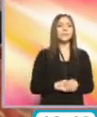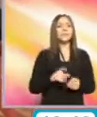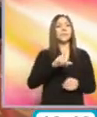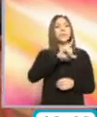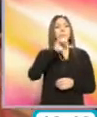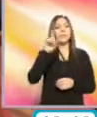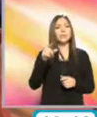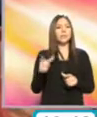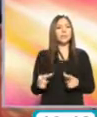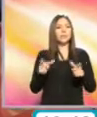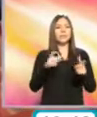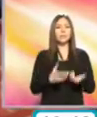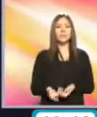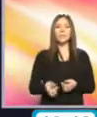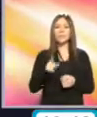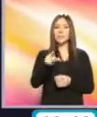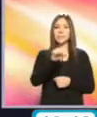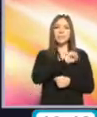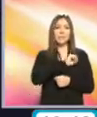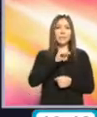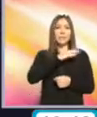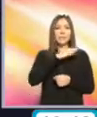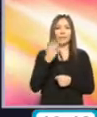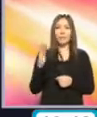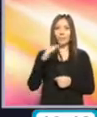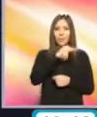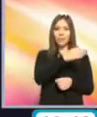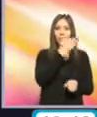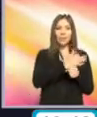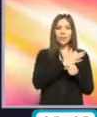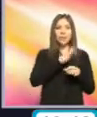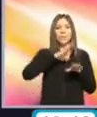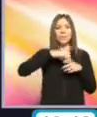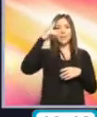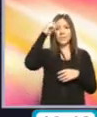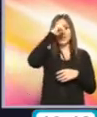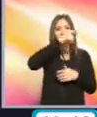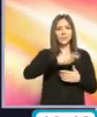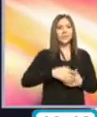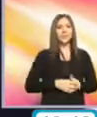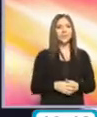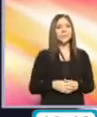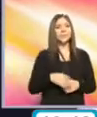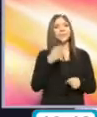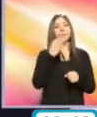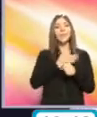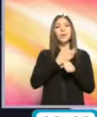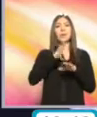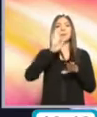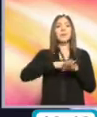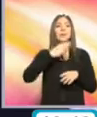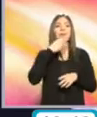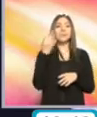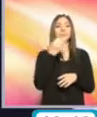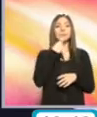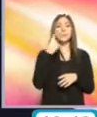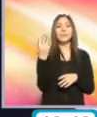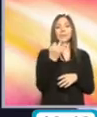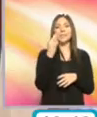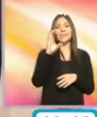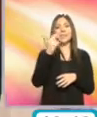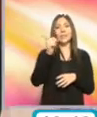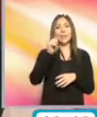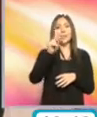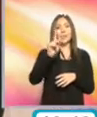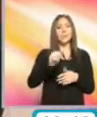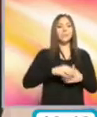este lado. ¡Qué mala Sí. onda! Qué mala onda, nos tocó lo más difícil. Pues van a ver que ahora hasta más rico les vas a ver las chalupas.